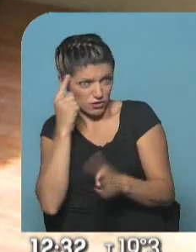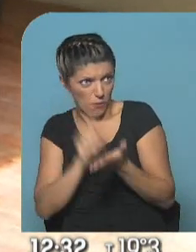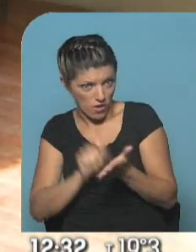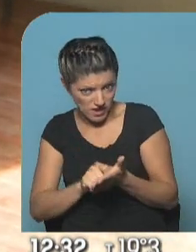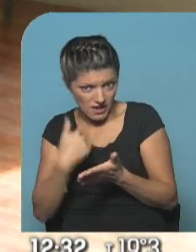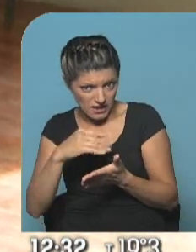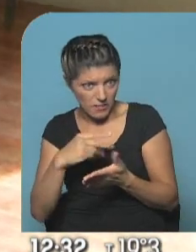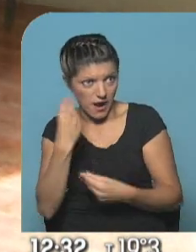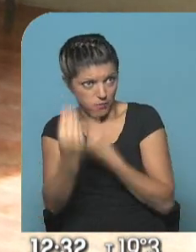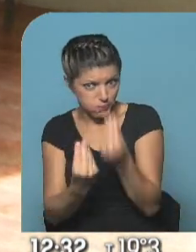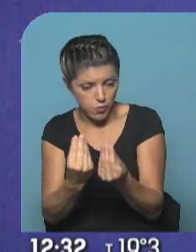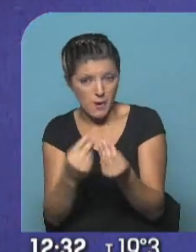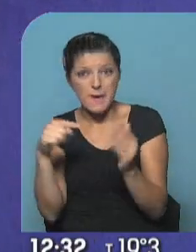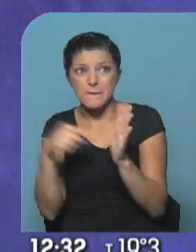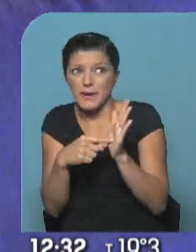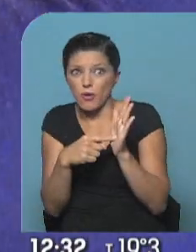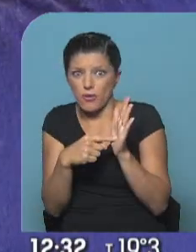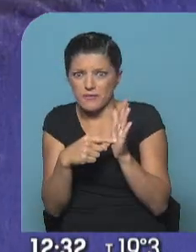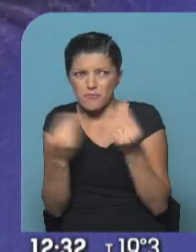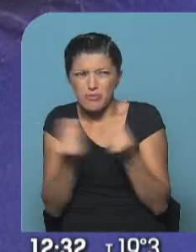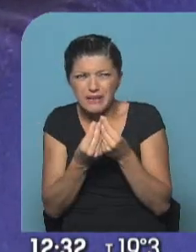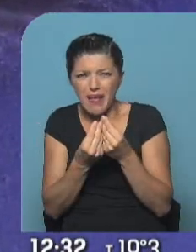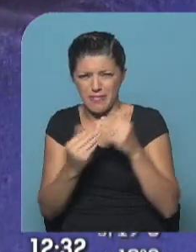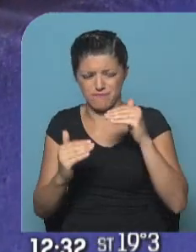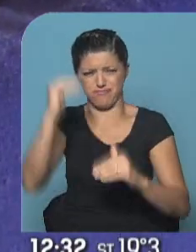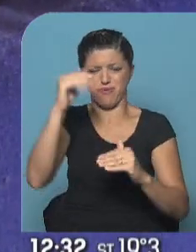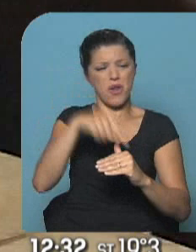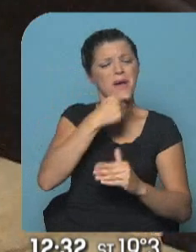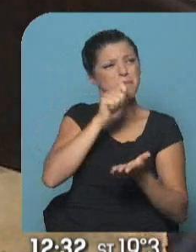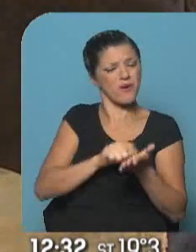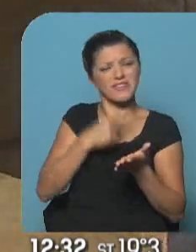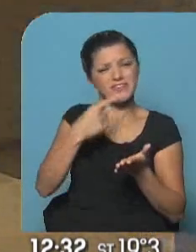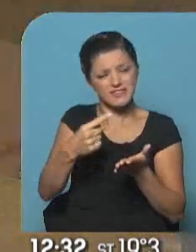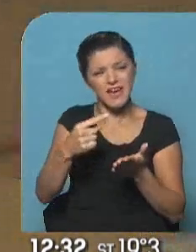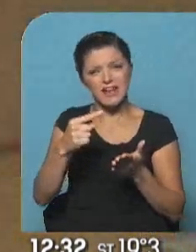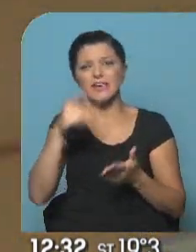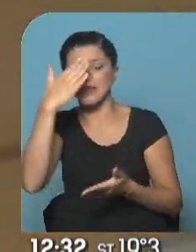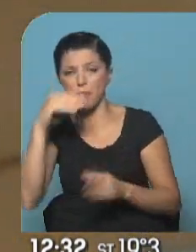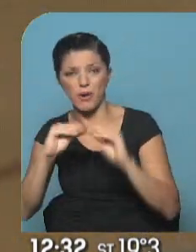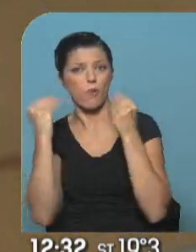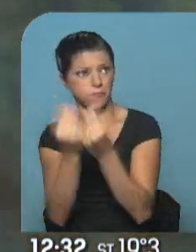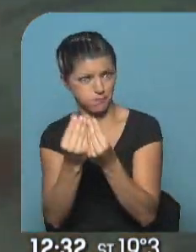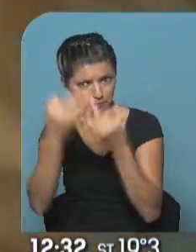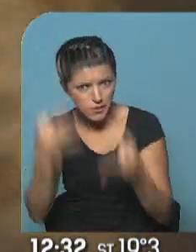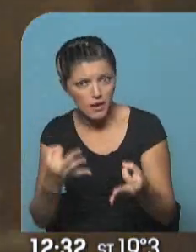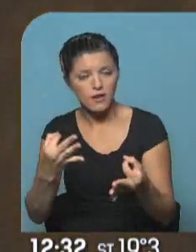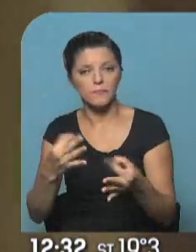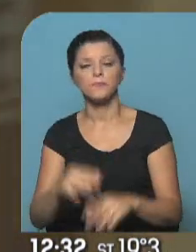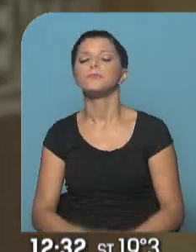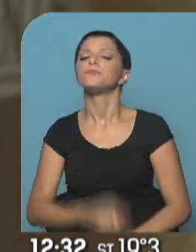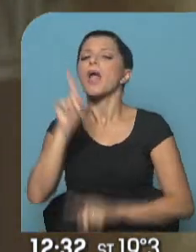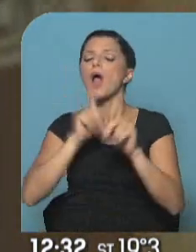pero no acertaron por bastante, digamos, en relación al triunfo de Piñera, que incluso te acordás que algunas calificadoras